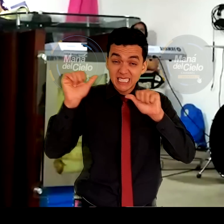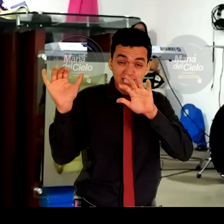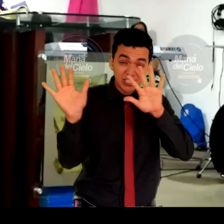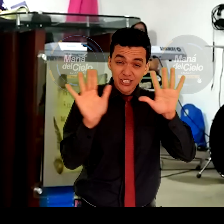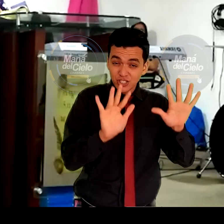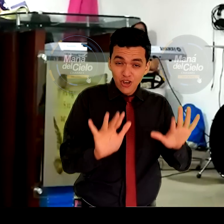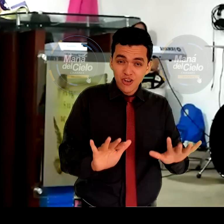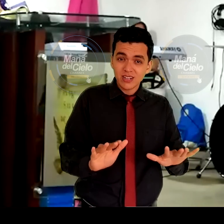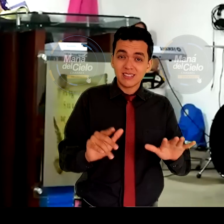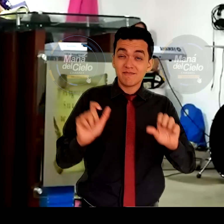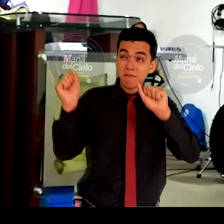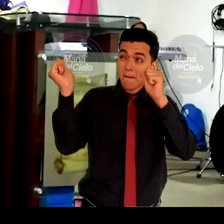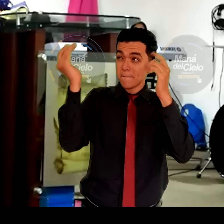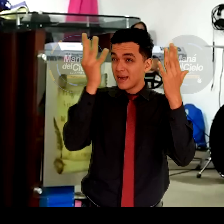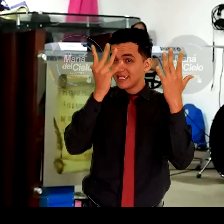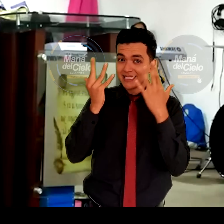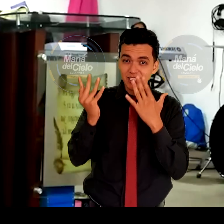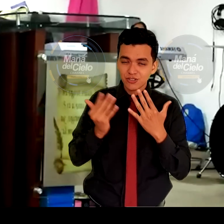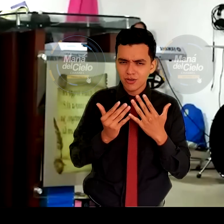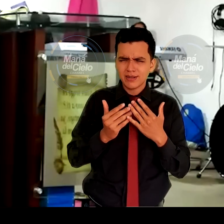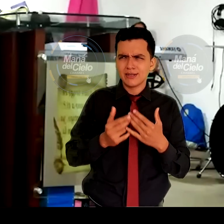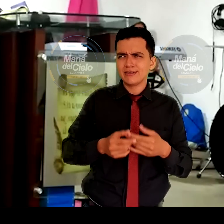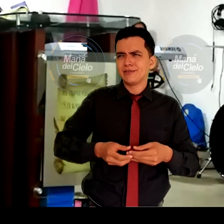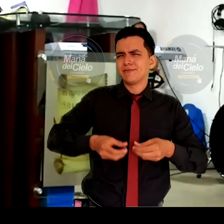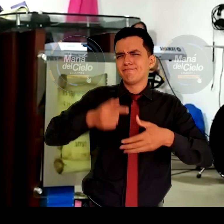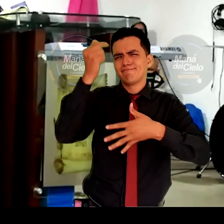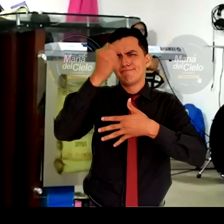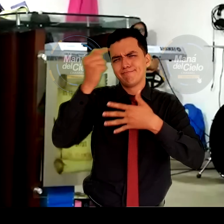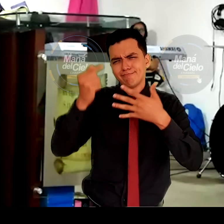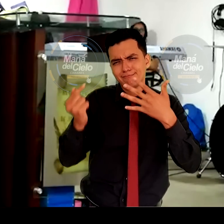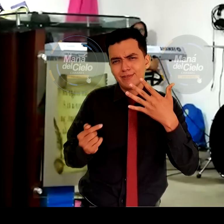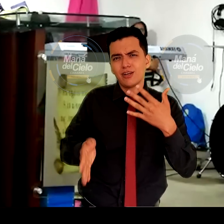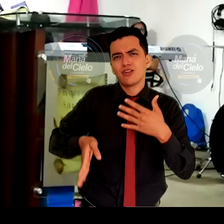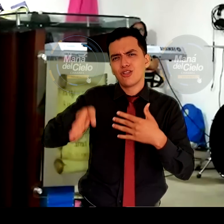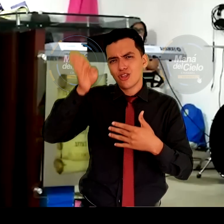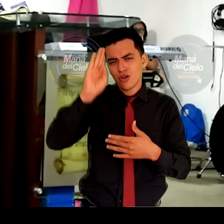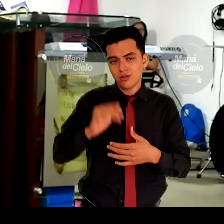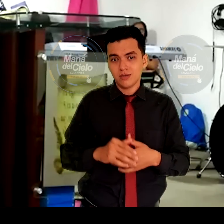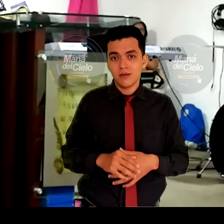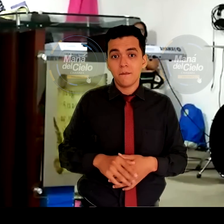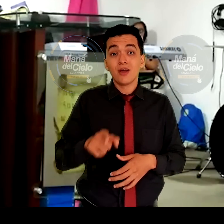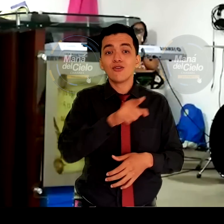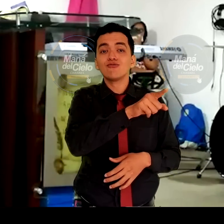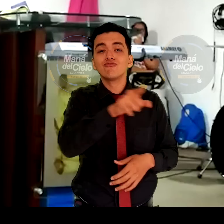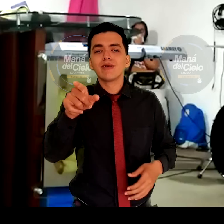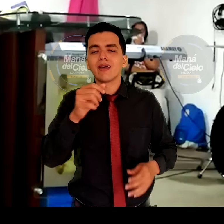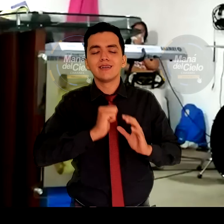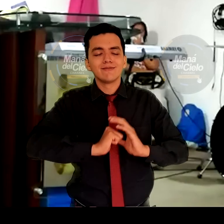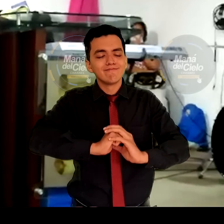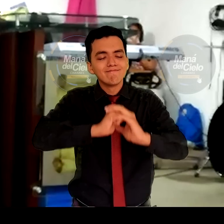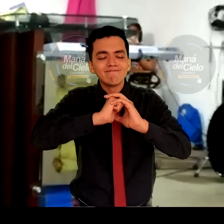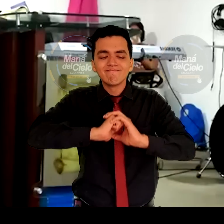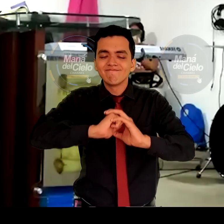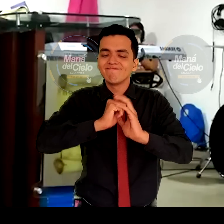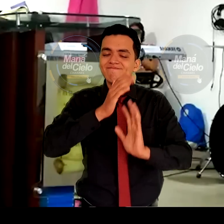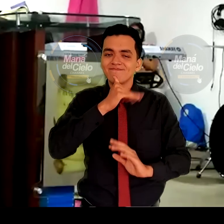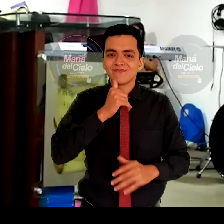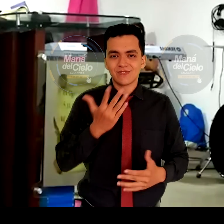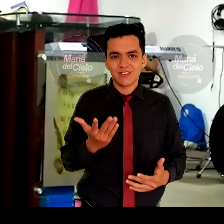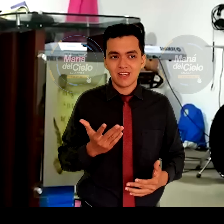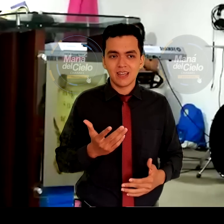orar o por no orar? Y yo le quiero recomendar esta noche: atrévase desde esta noche a